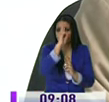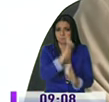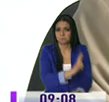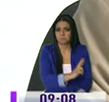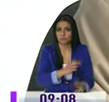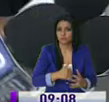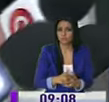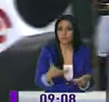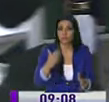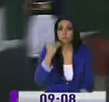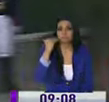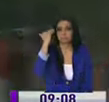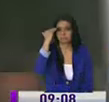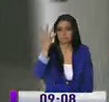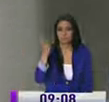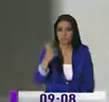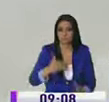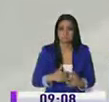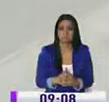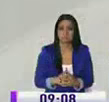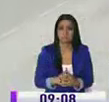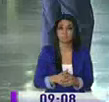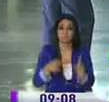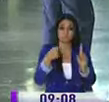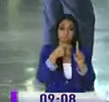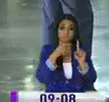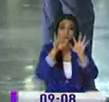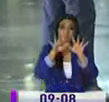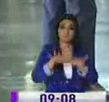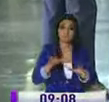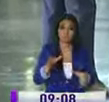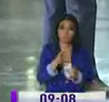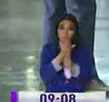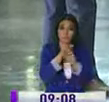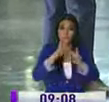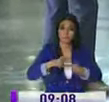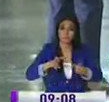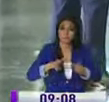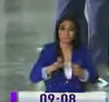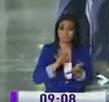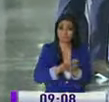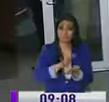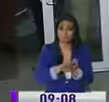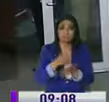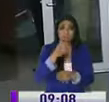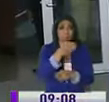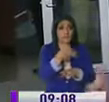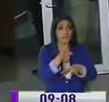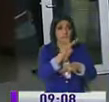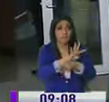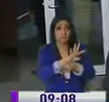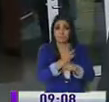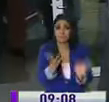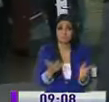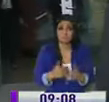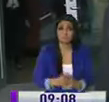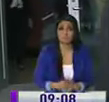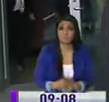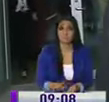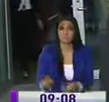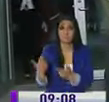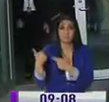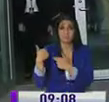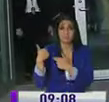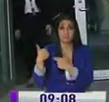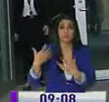y madurez entretanto rommy vallejo dice estar dispuesto a acudir al llamado de legislativo la responsabilidad de la seguridad